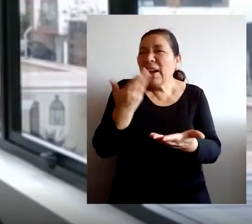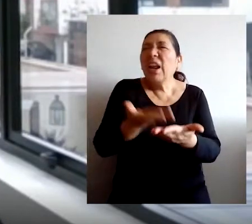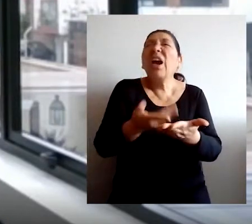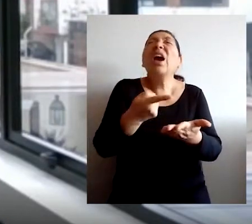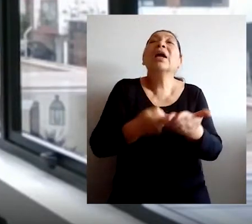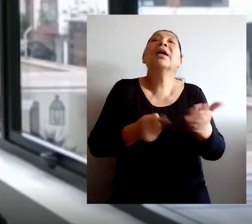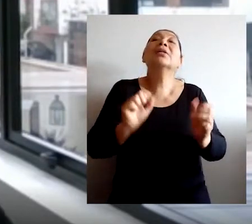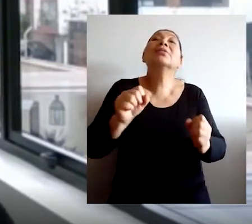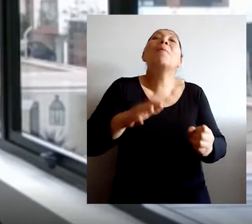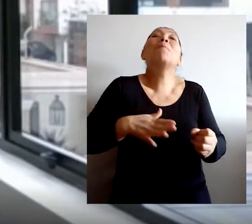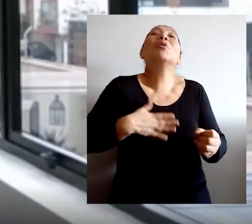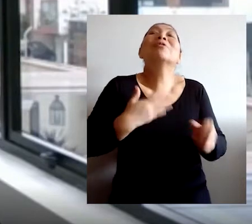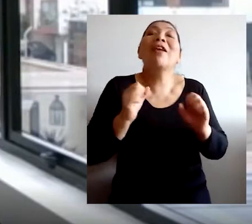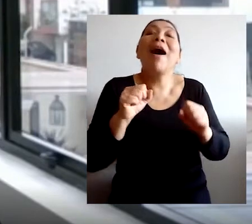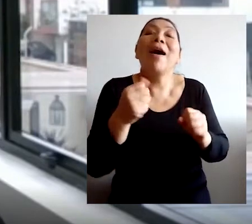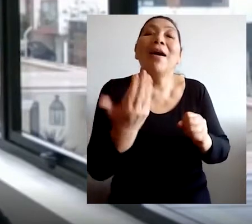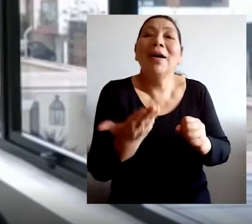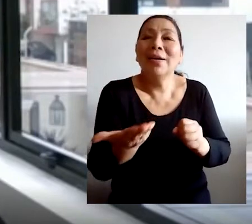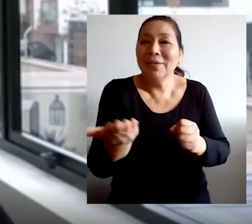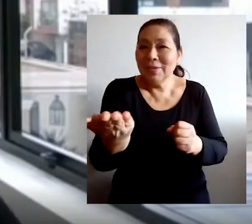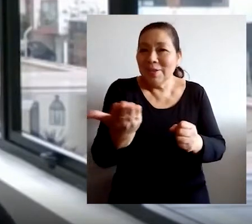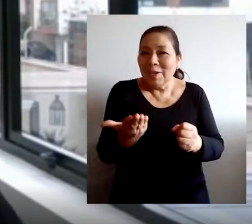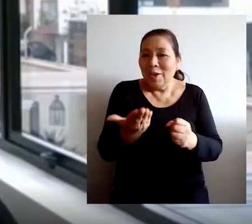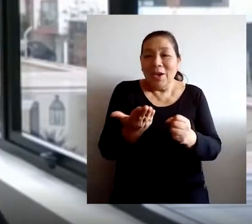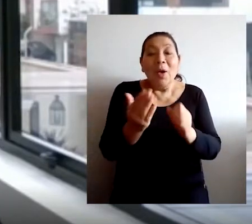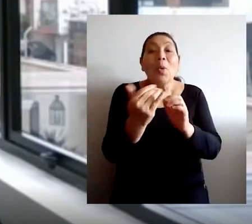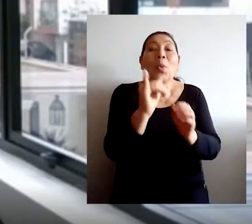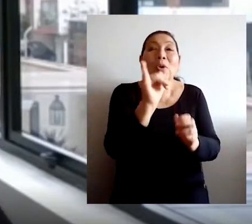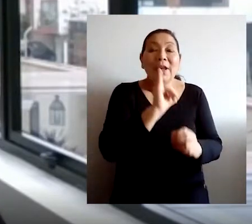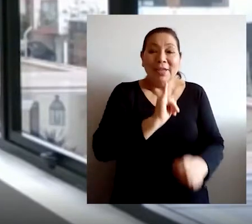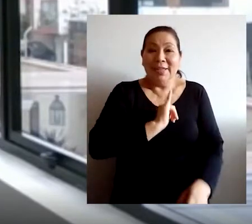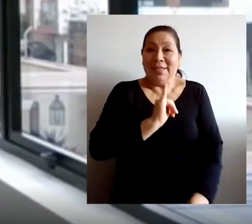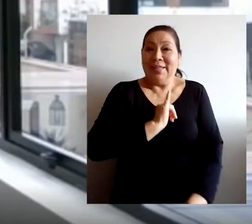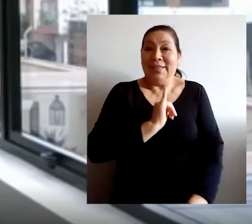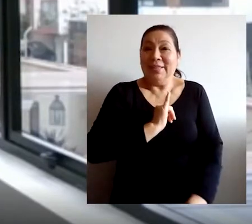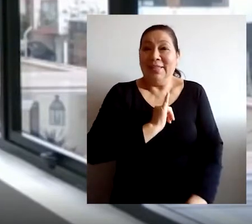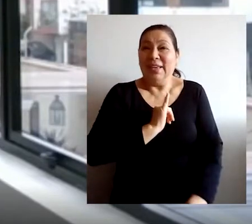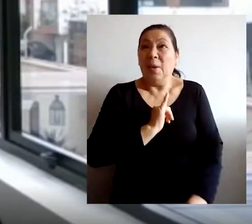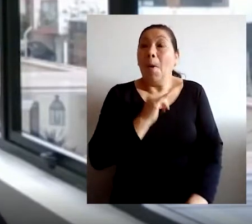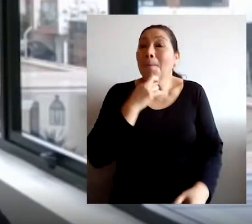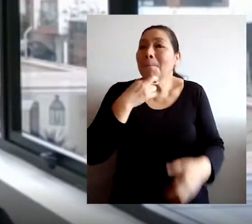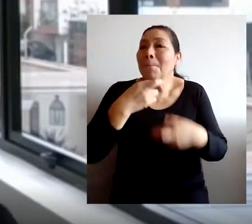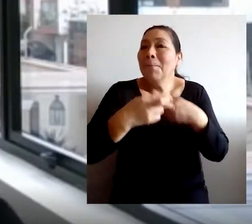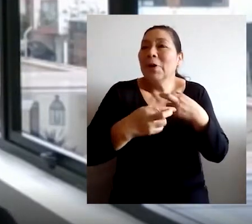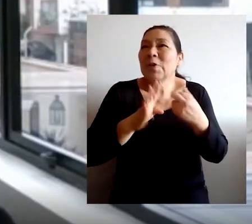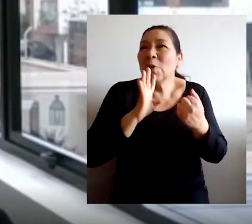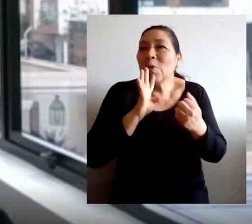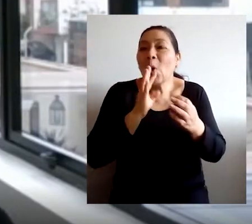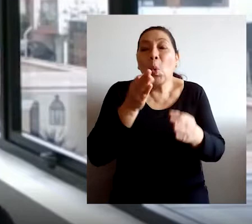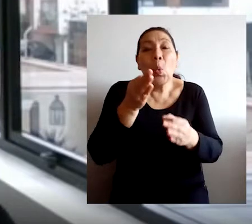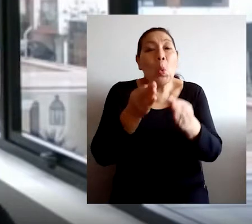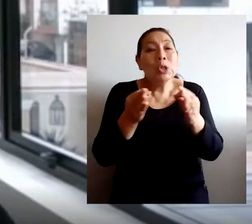¿Qué posibilidad hay de que haya una identidad en los procesos para hablar